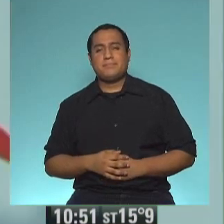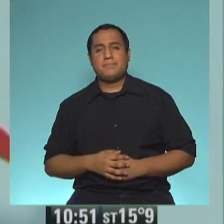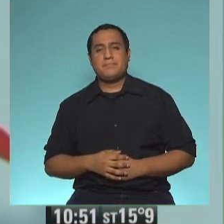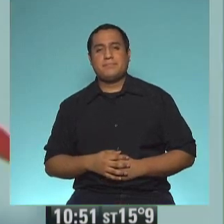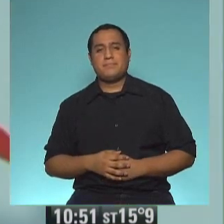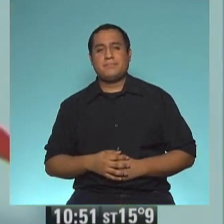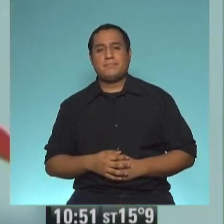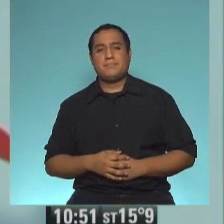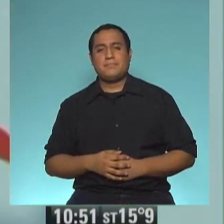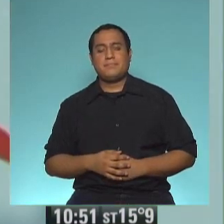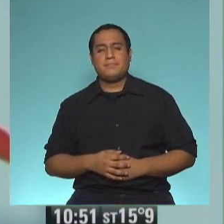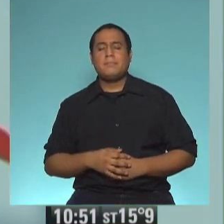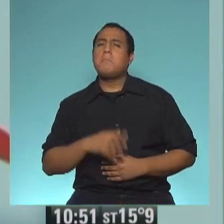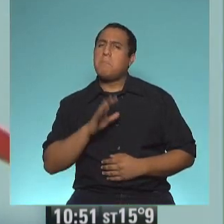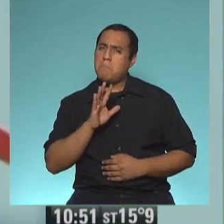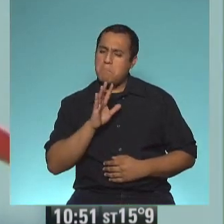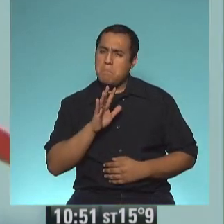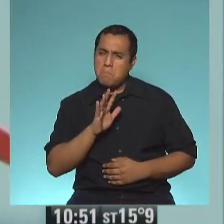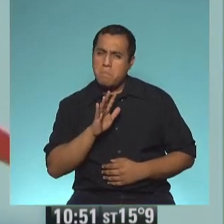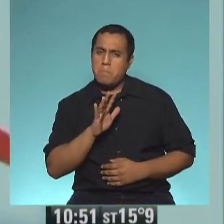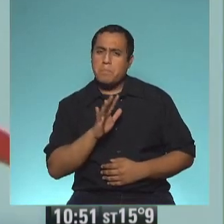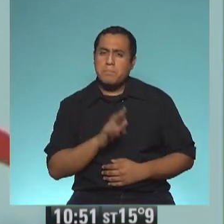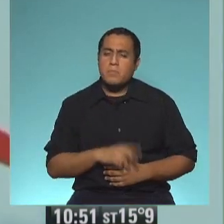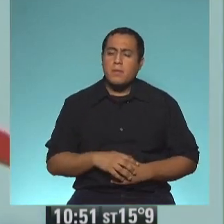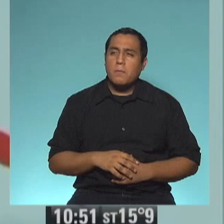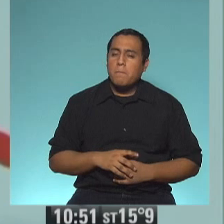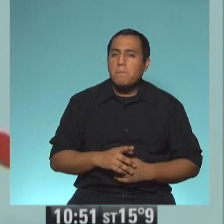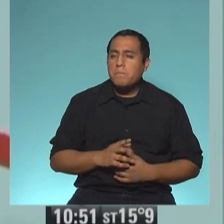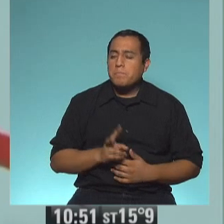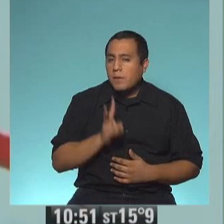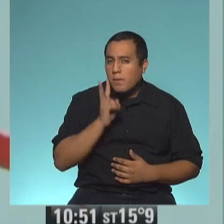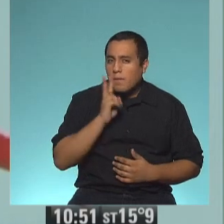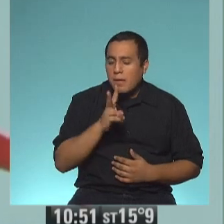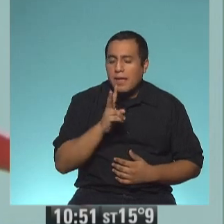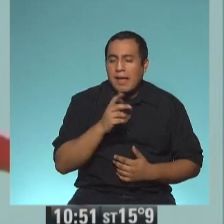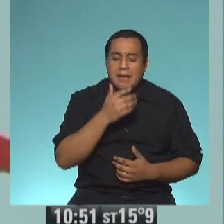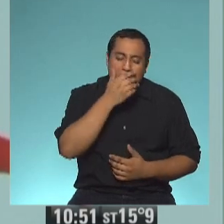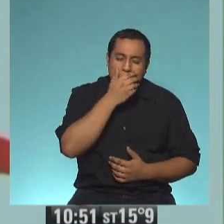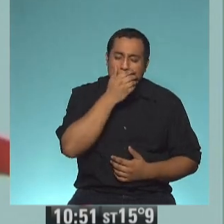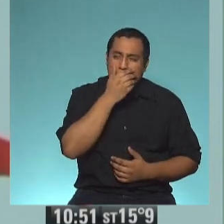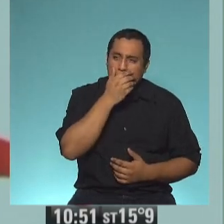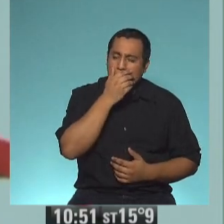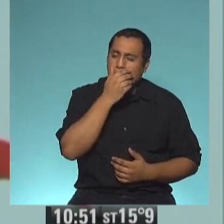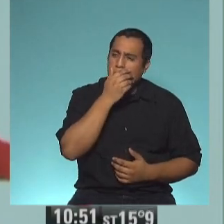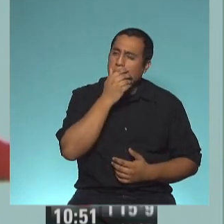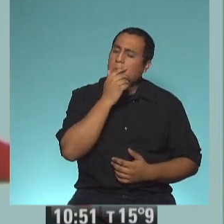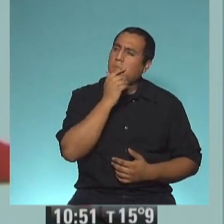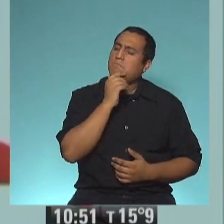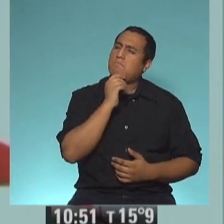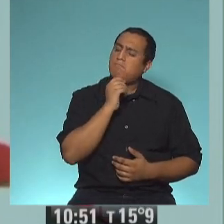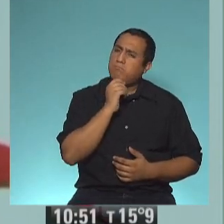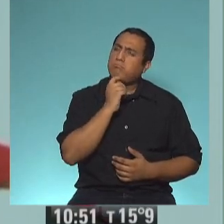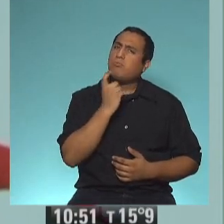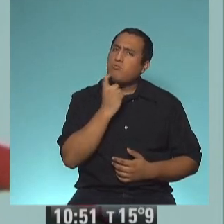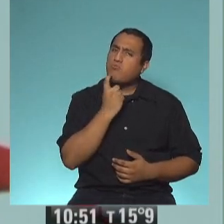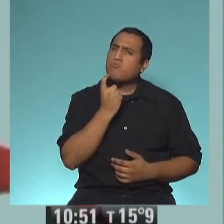pero ahí nomás pegada como una sombra a la tentación de risa apareció una duda escurridiza